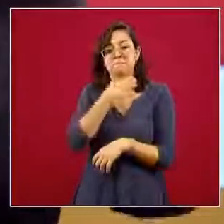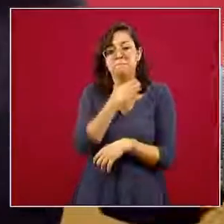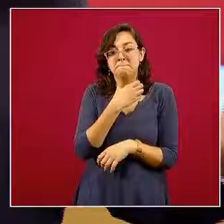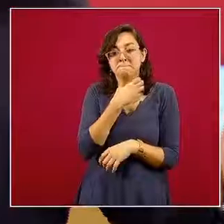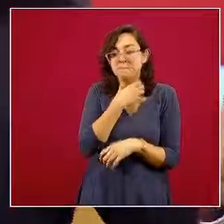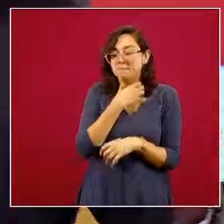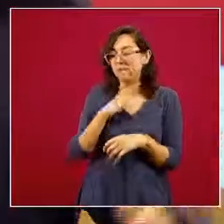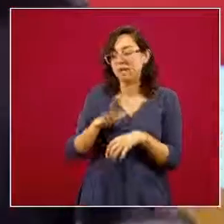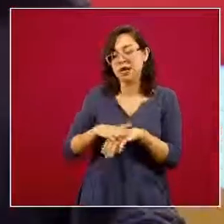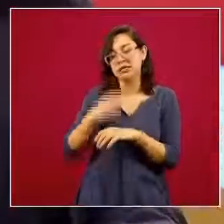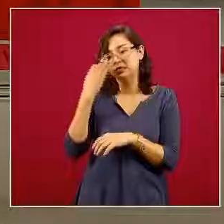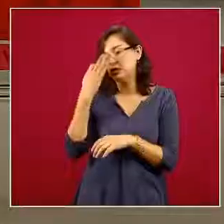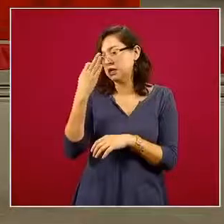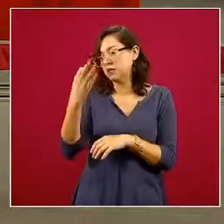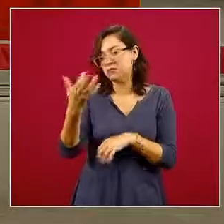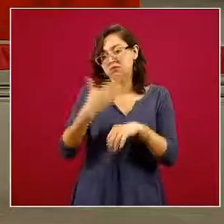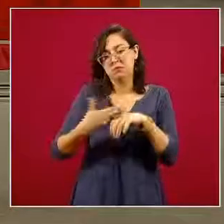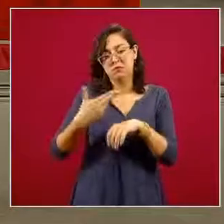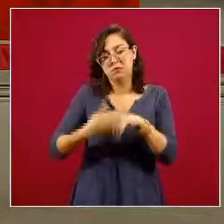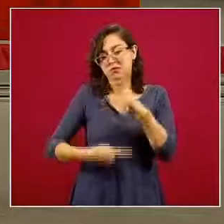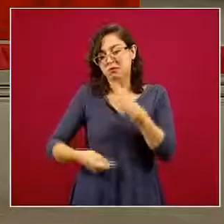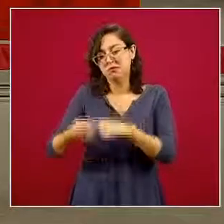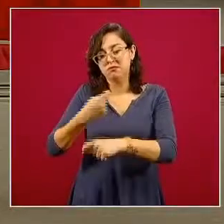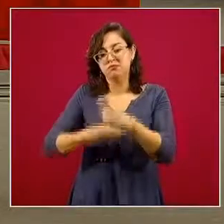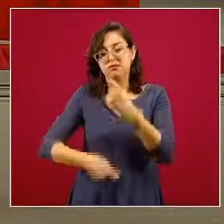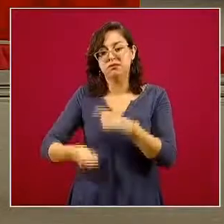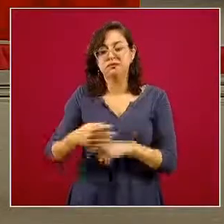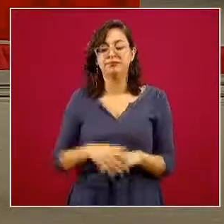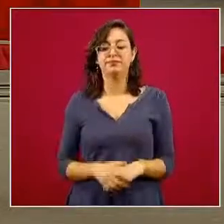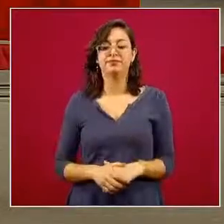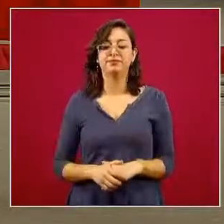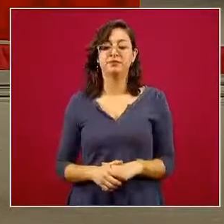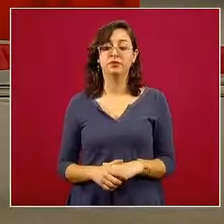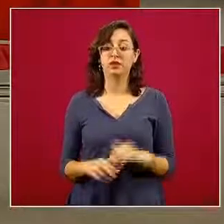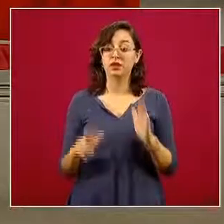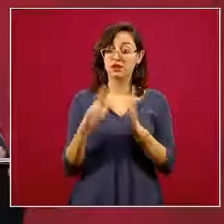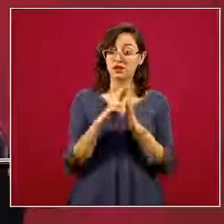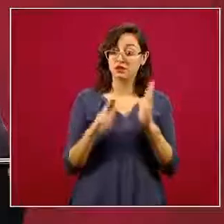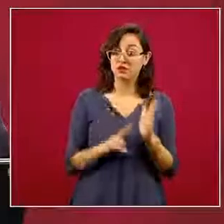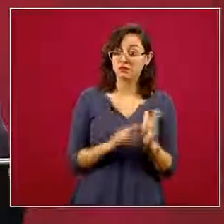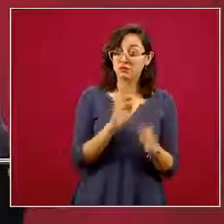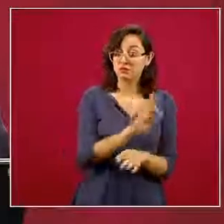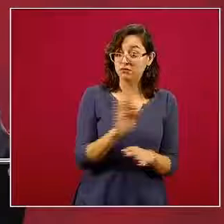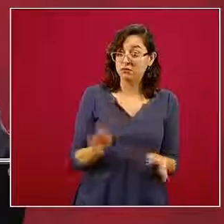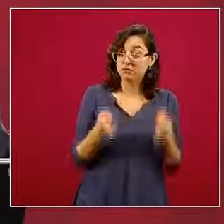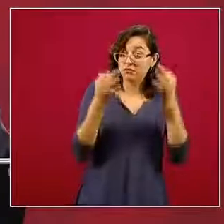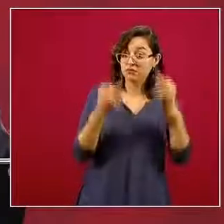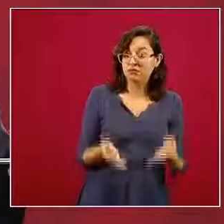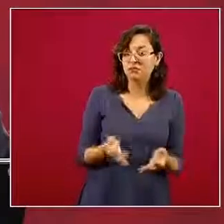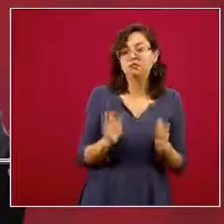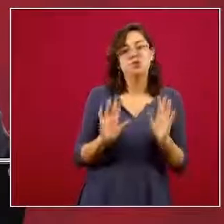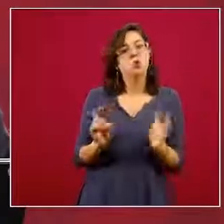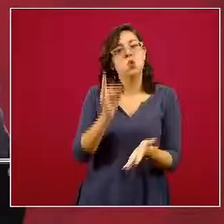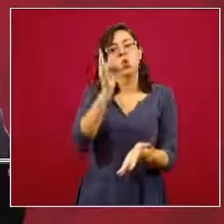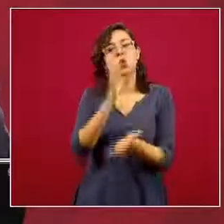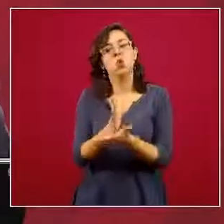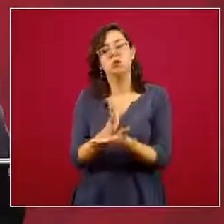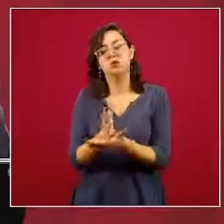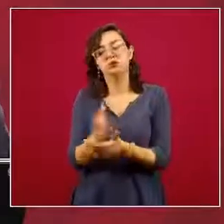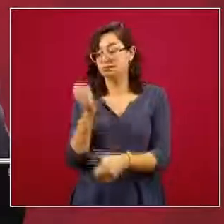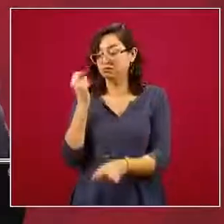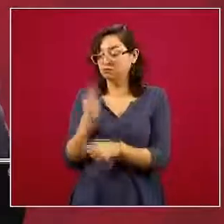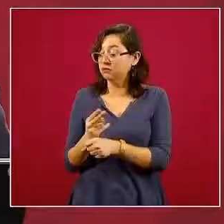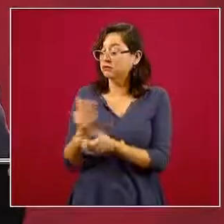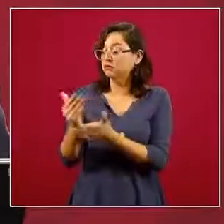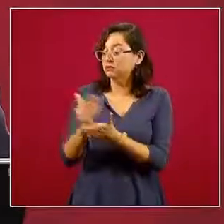empieza a desplazarse, etcétera, etcétera. No hay una regla fija de cuál es lo adecuado, entre menos tiempo mejor, pero